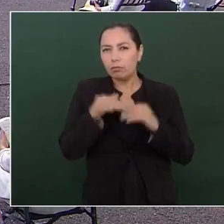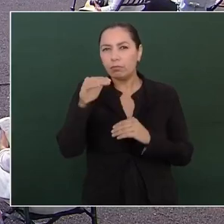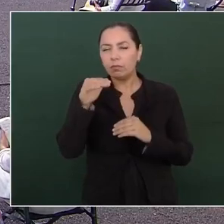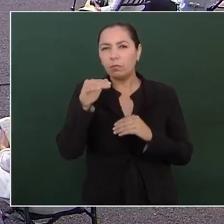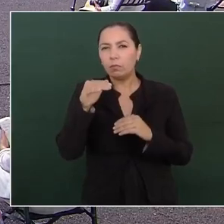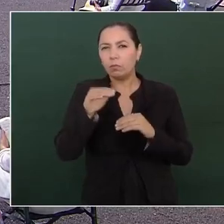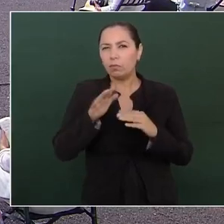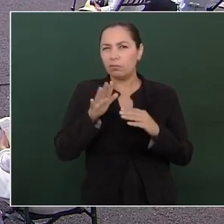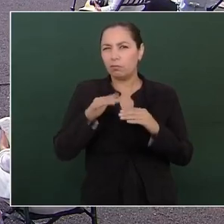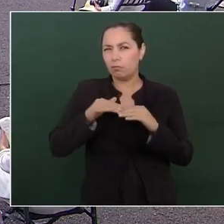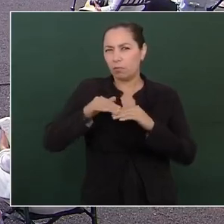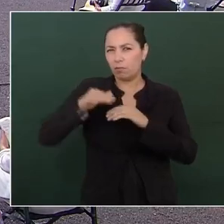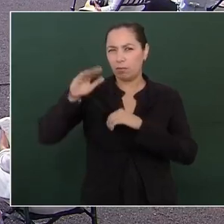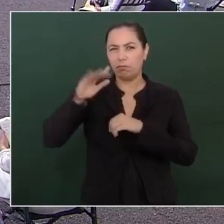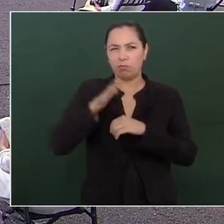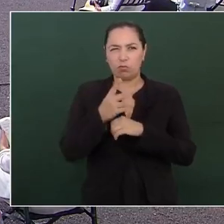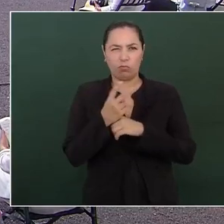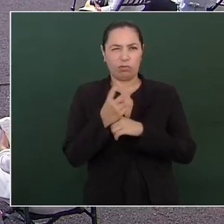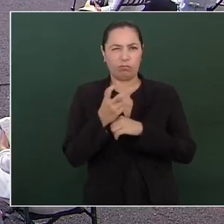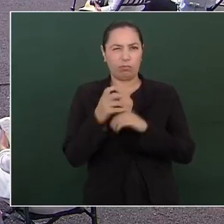Es un poquito más de 200,